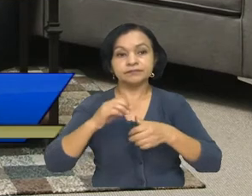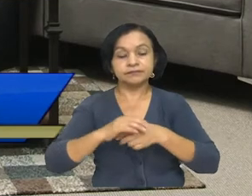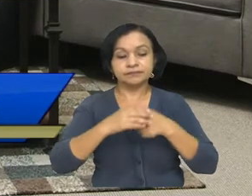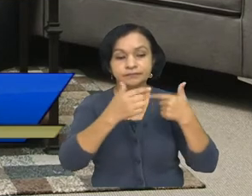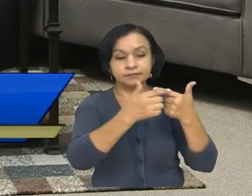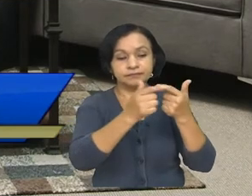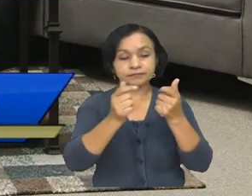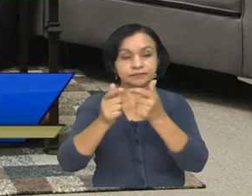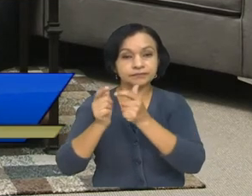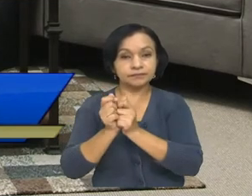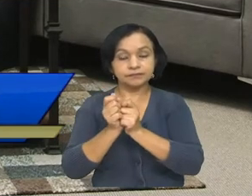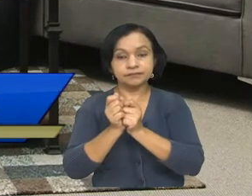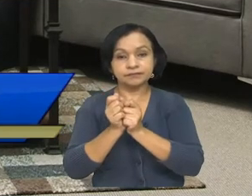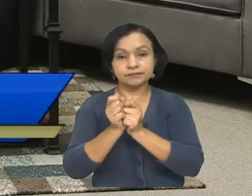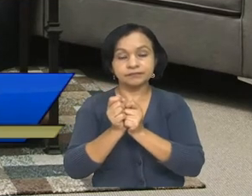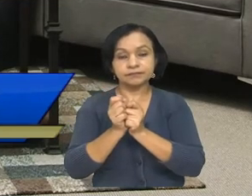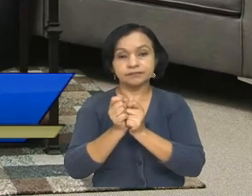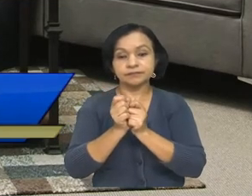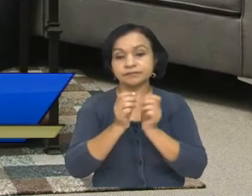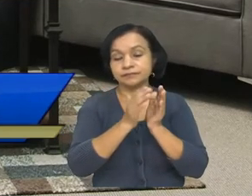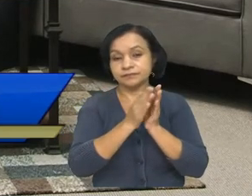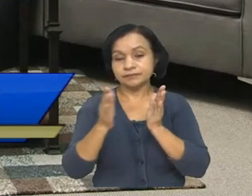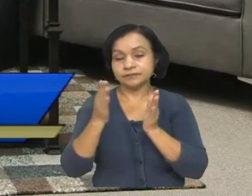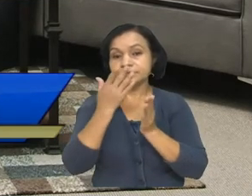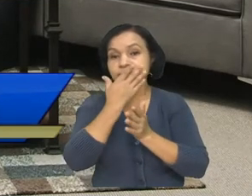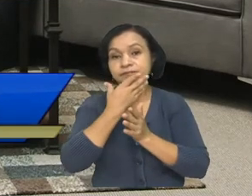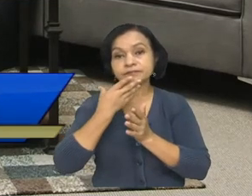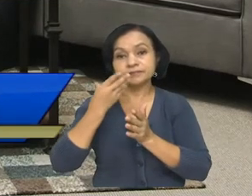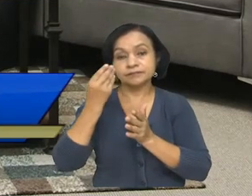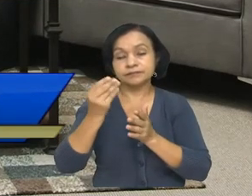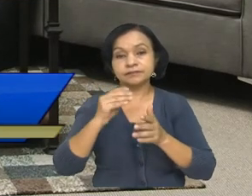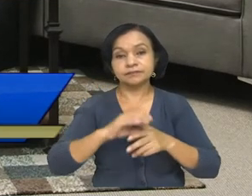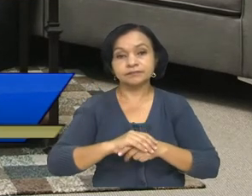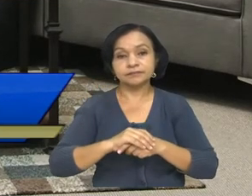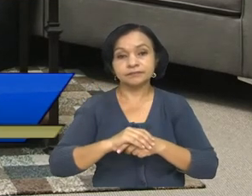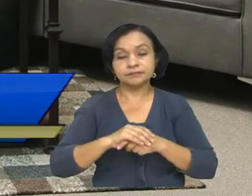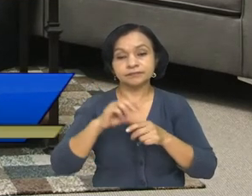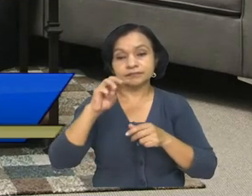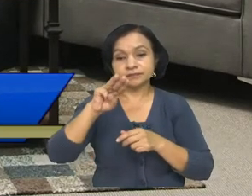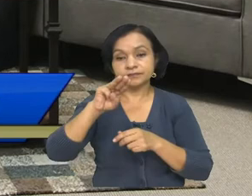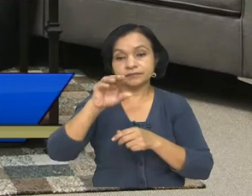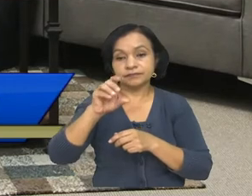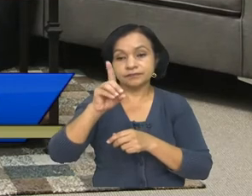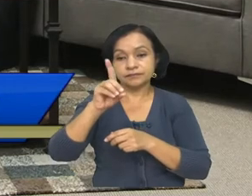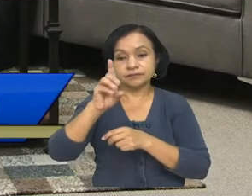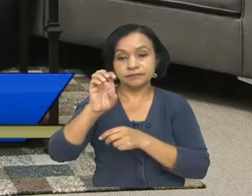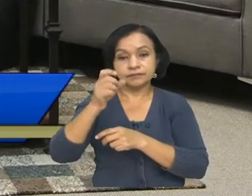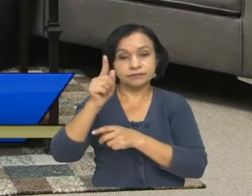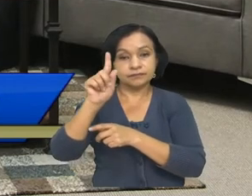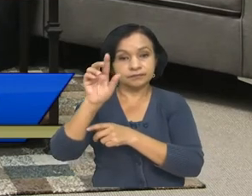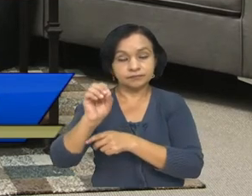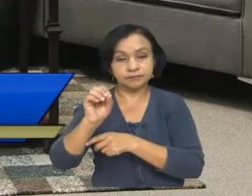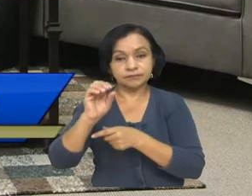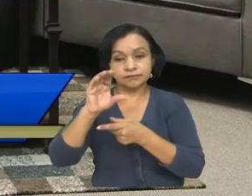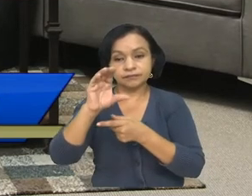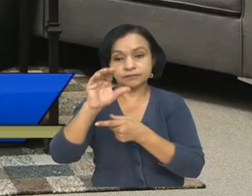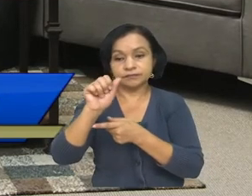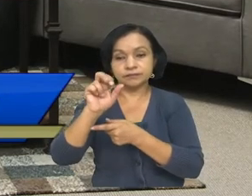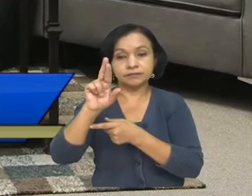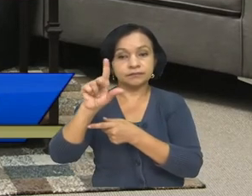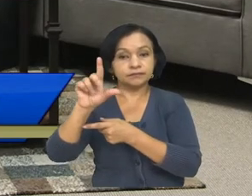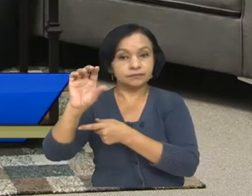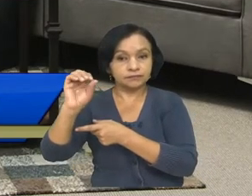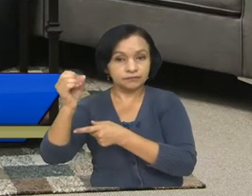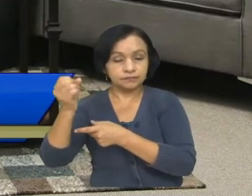movimientos estudiantiles de secundaria, ahí en el Modesto Armijo, en el Carlos Blas, ahí